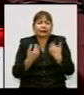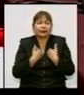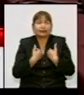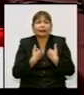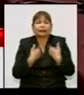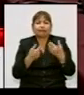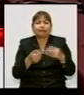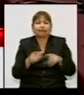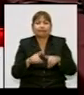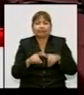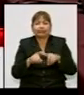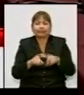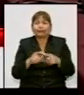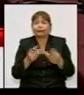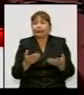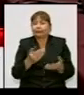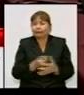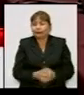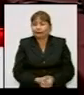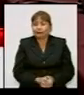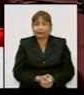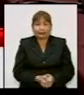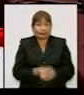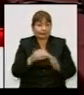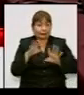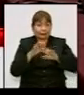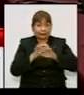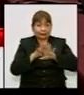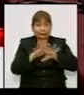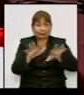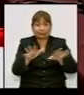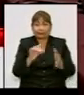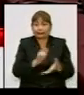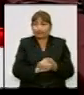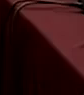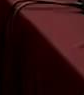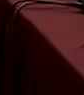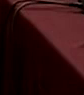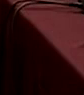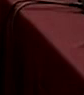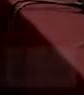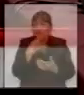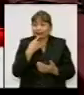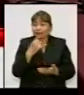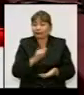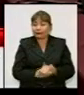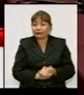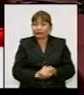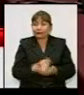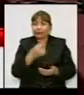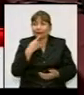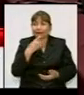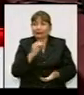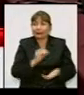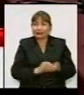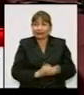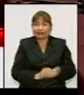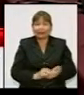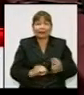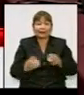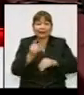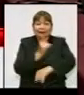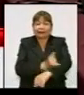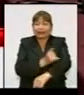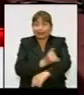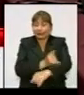punto de vista? Primero, la definición de capacidades de ciberdefensa que no existen. Eso lo que les he comentado es lo que individualmente las